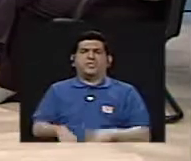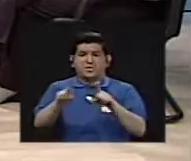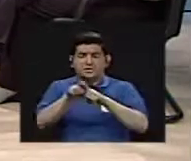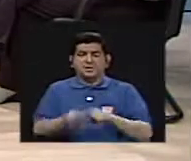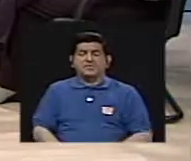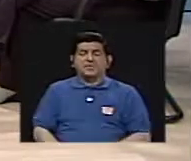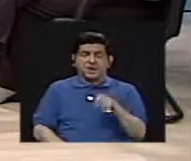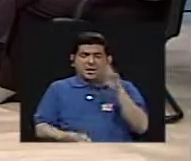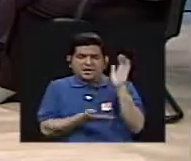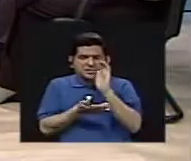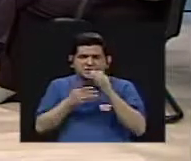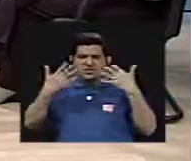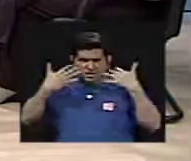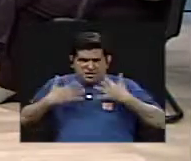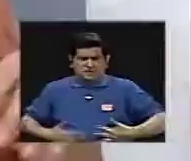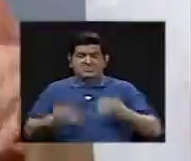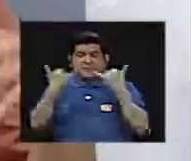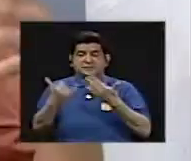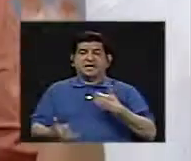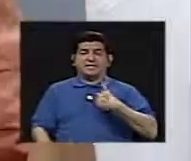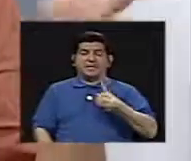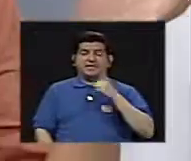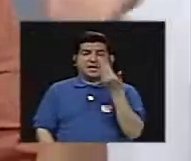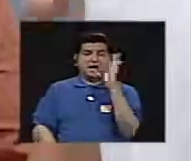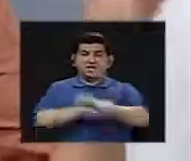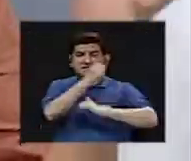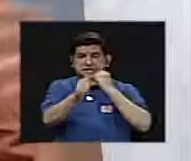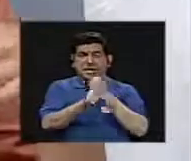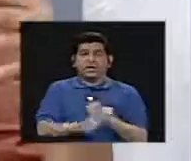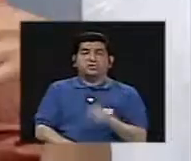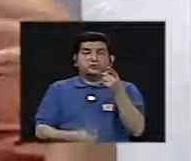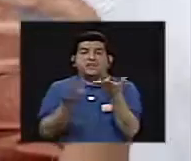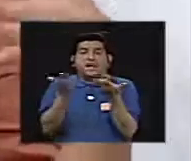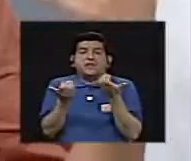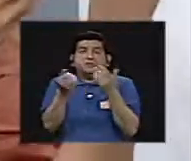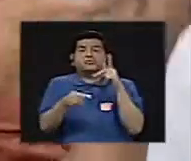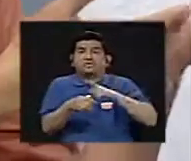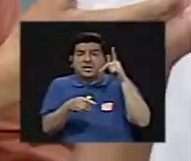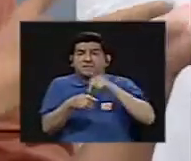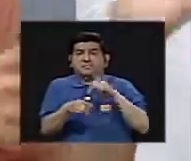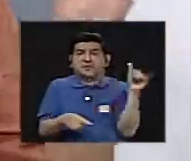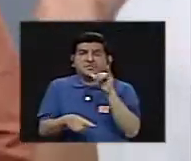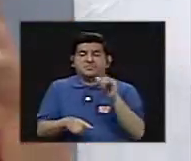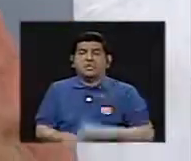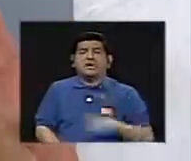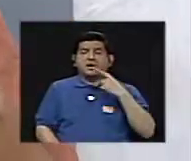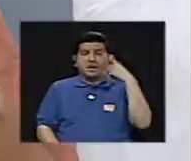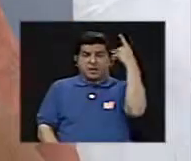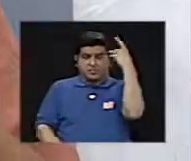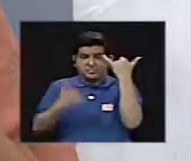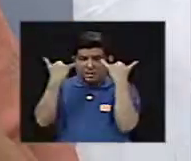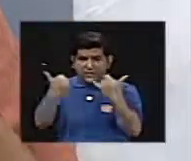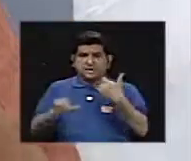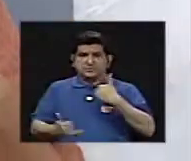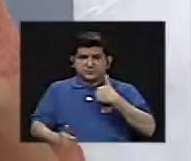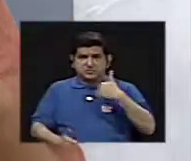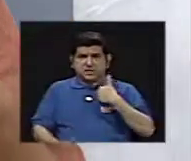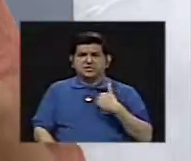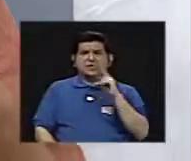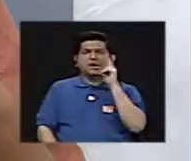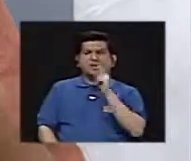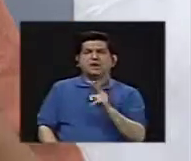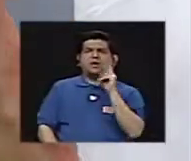la muñequita, y cuando tienen 15 años, más bien, de lo que están ansiosos es de ser parte de eso mismo que, claro, sus padres los han tenido